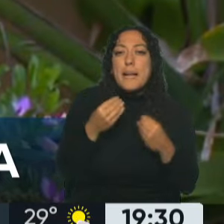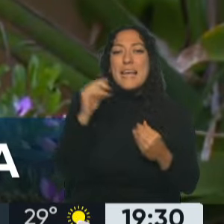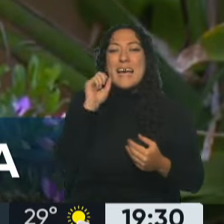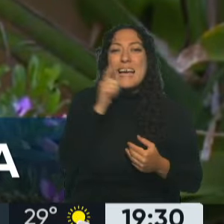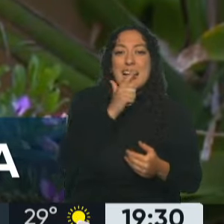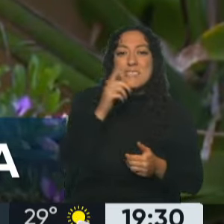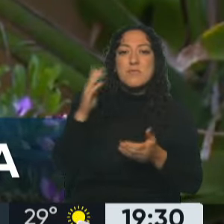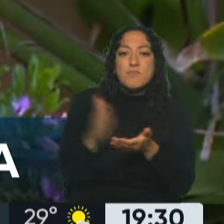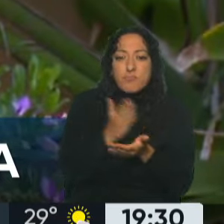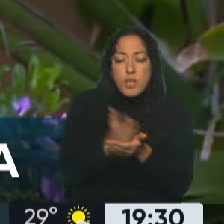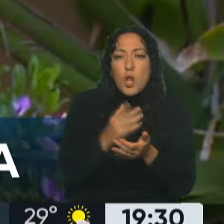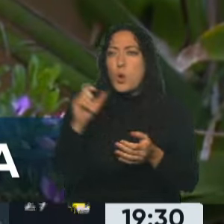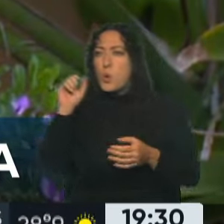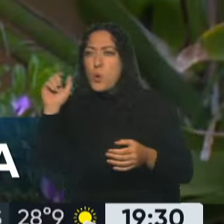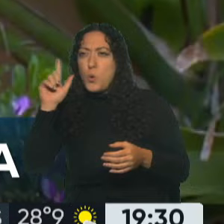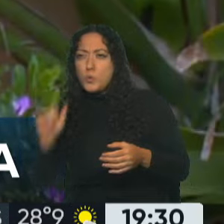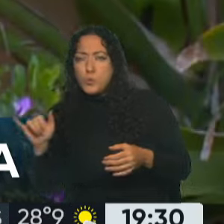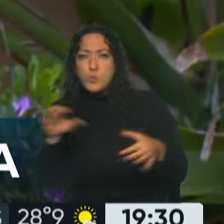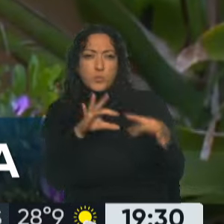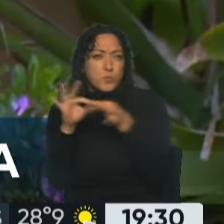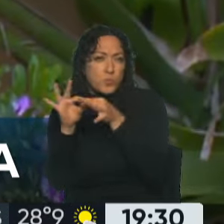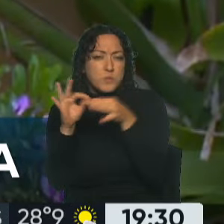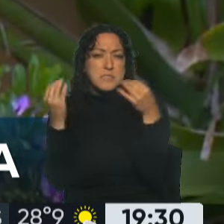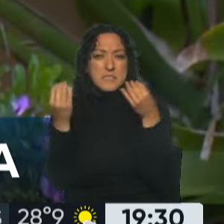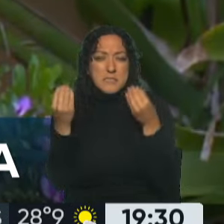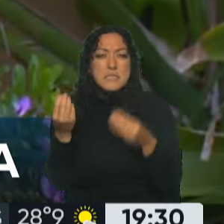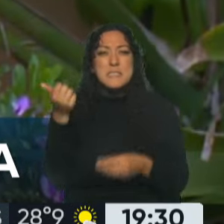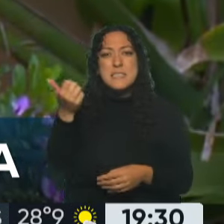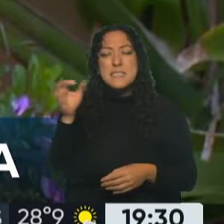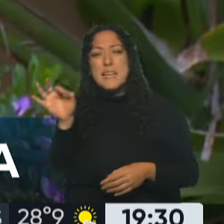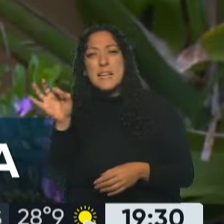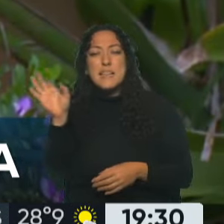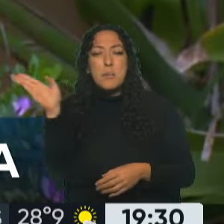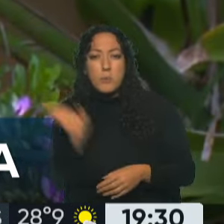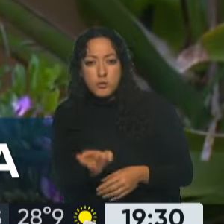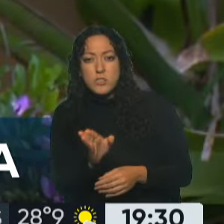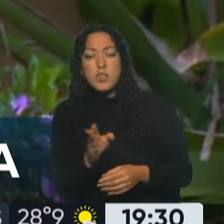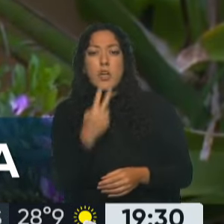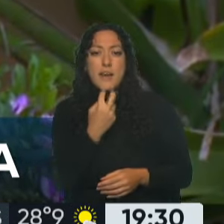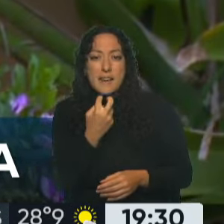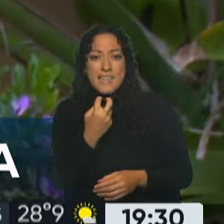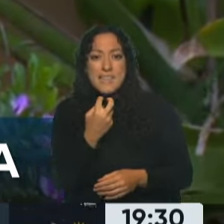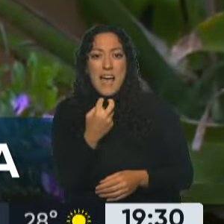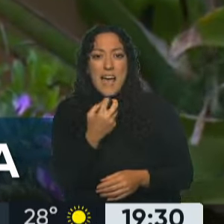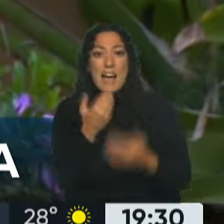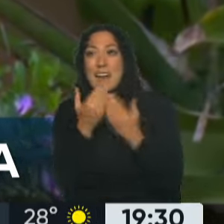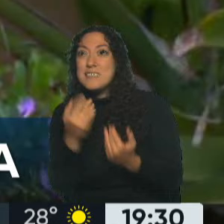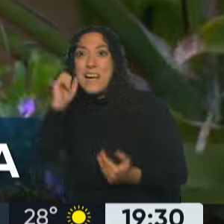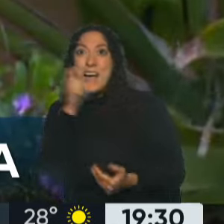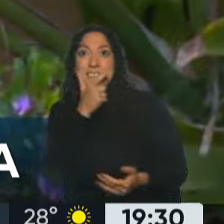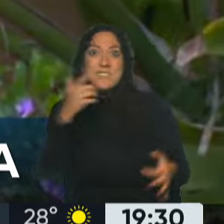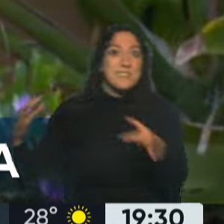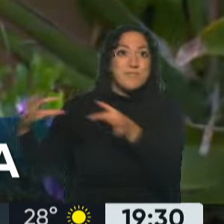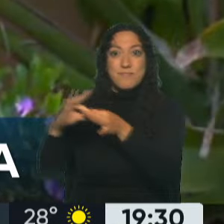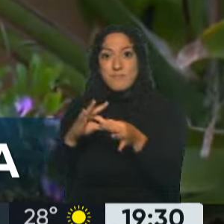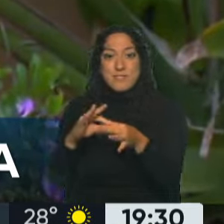ver con la luz? Es que casi el 60%, 58% de la generación de energía eléctrica es a través de gas.